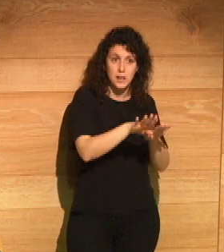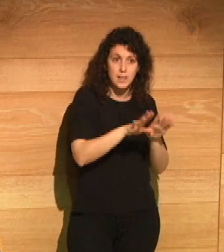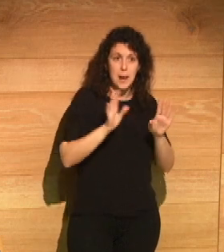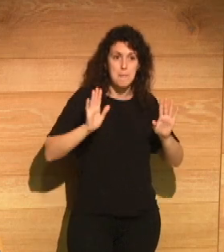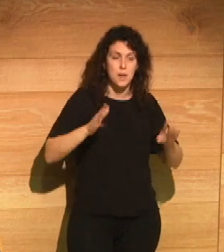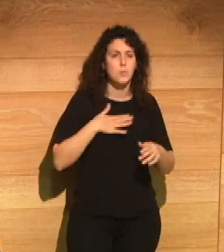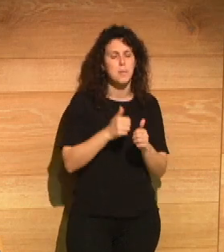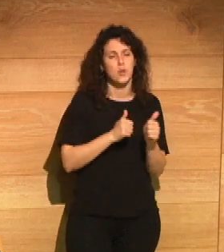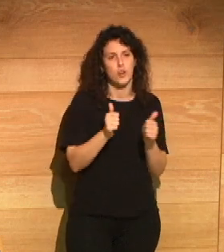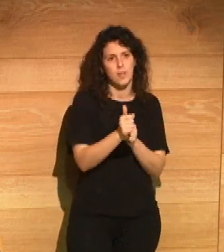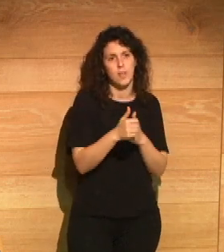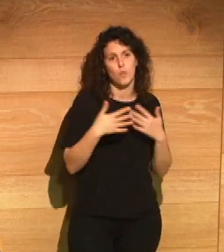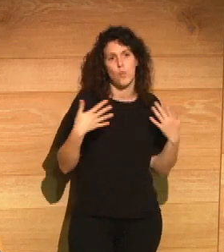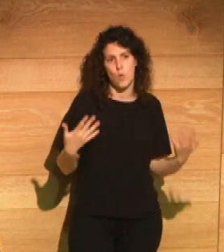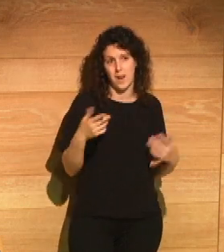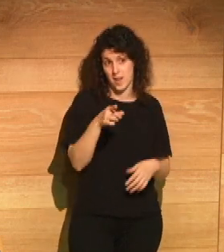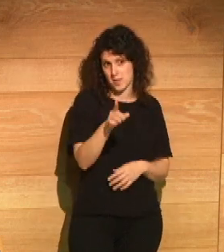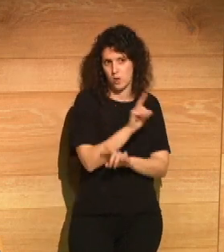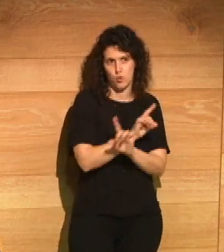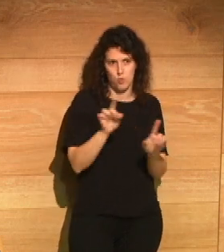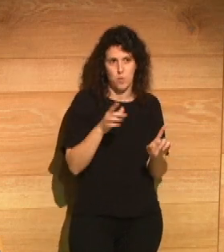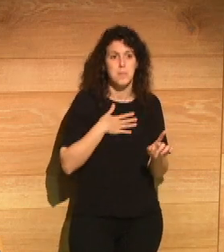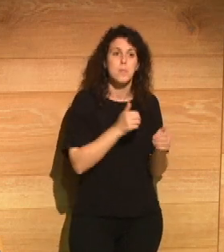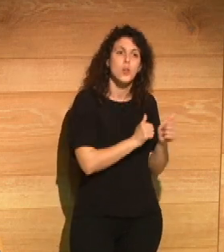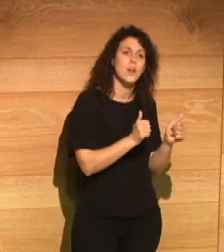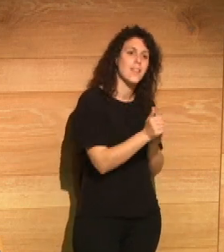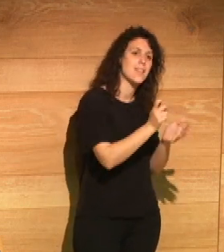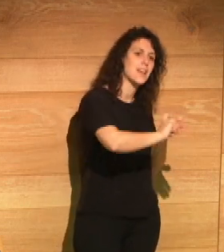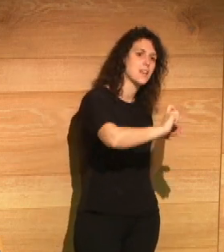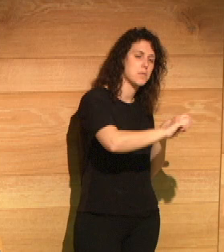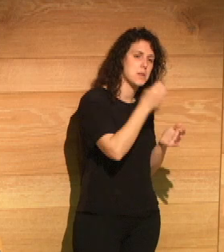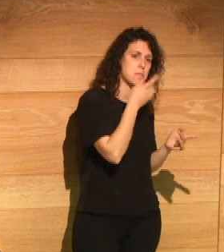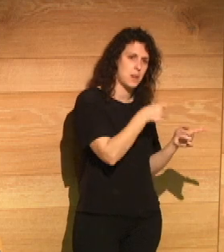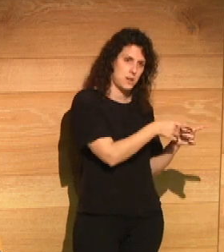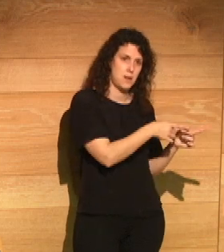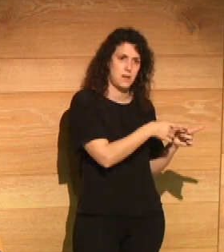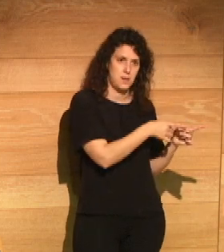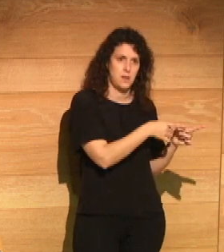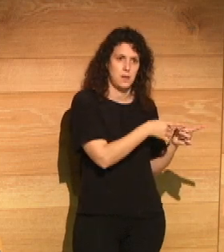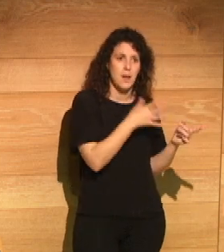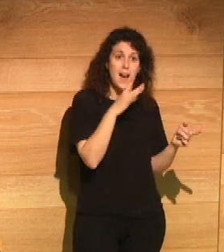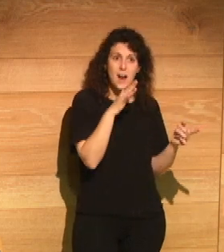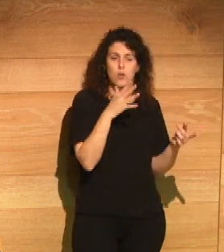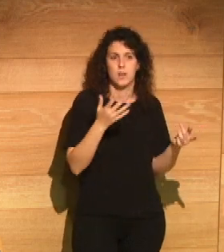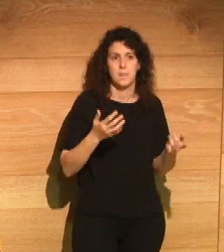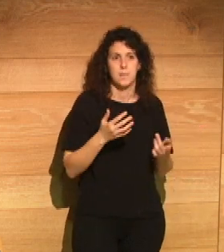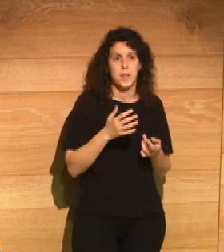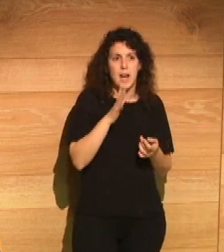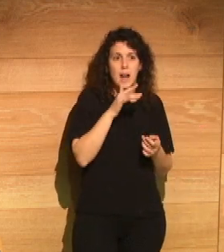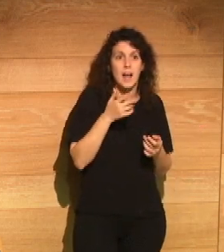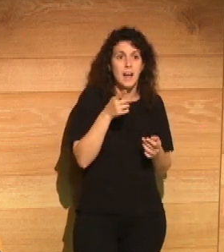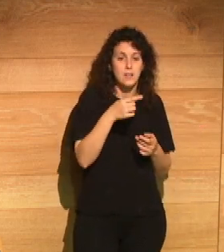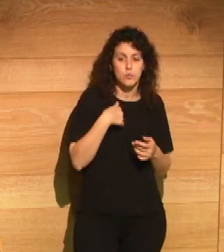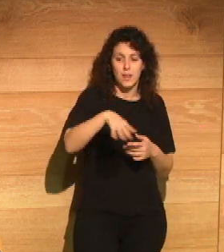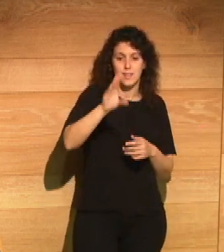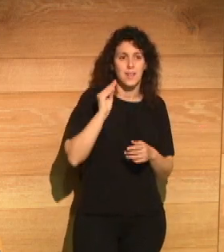mi prioridad no puede ser esa. Mi prioridad tiene que ser escribir bien, ¿verdad? Y ahora, yo ahí